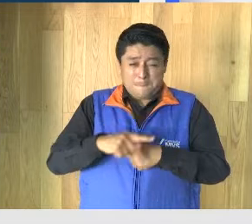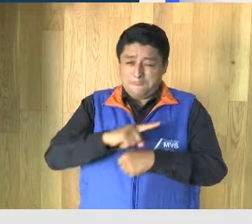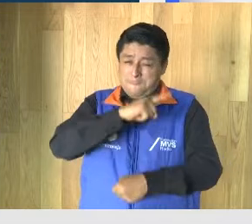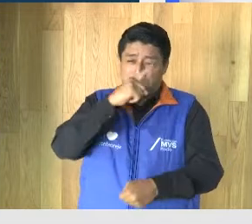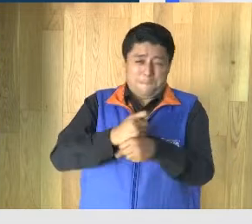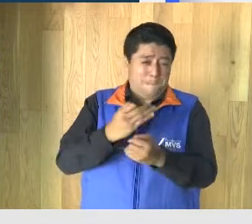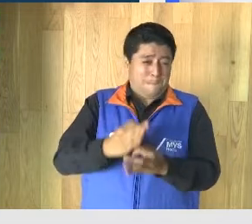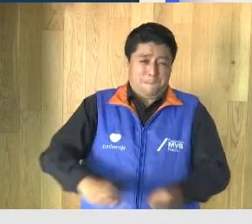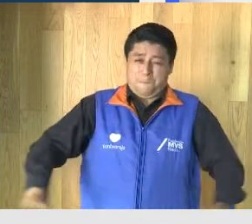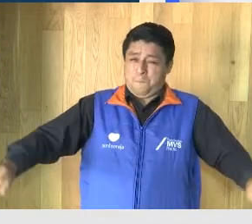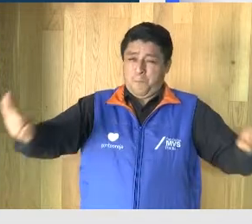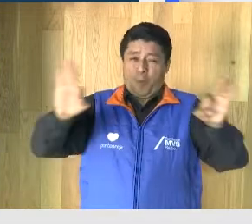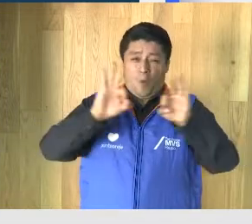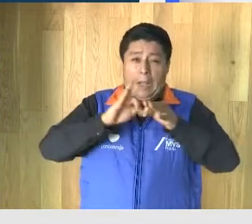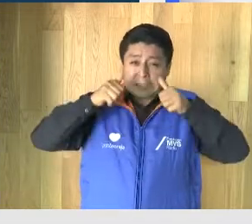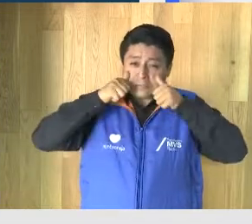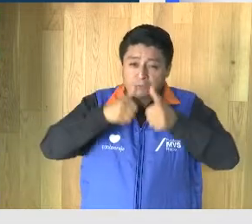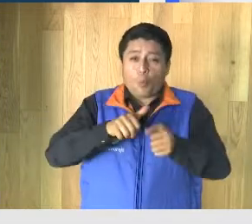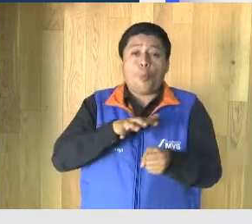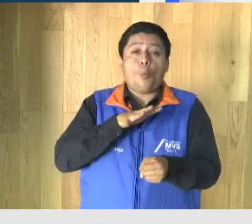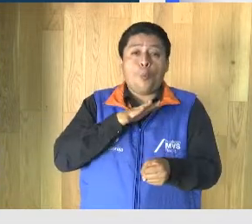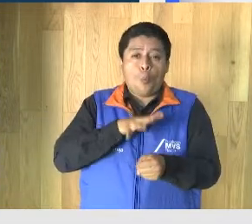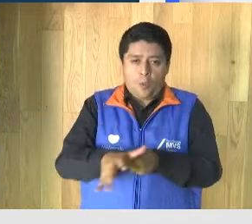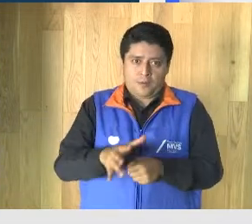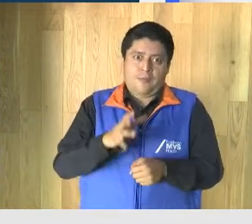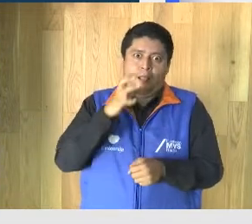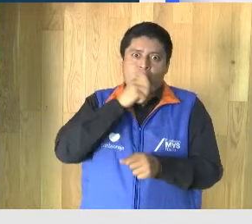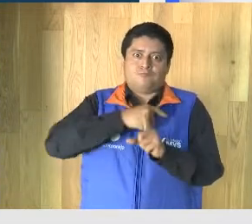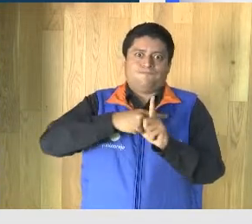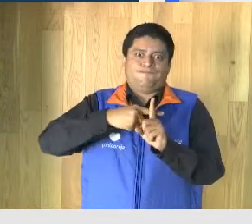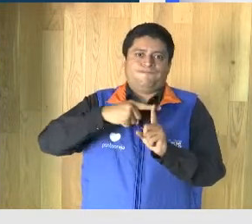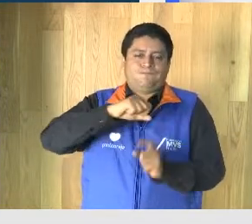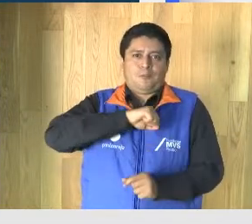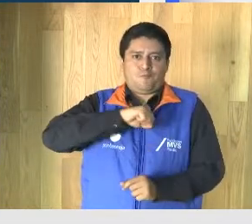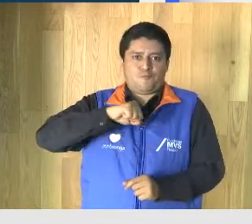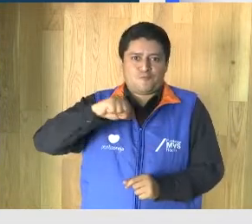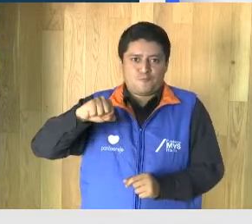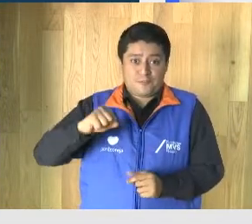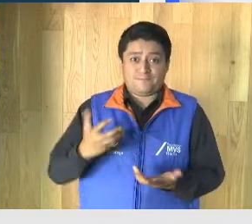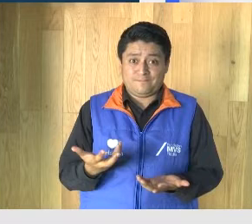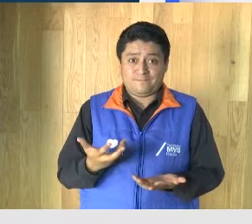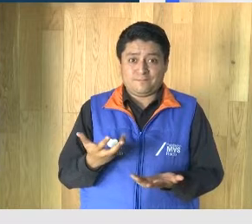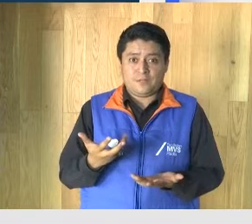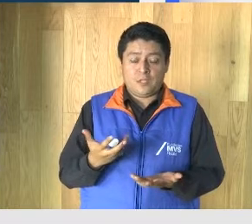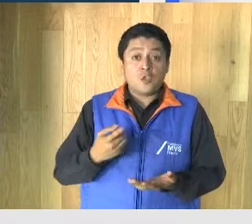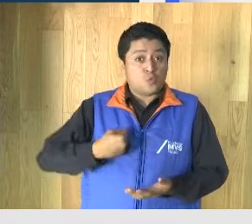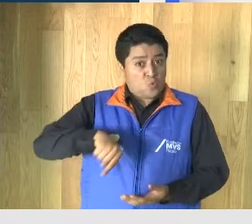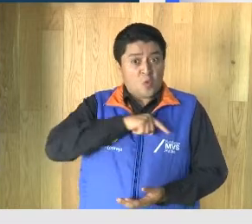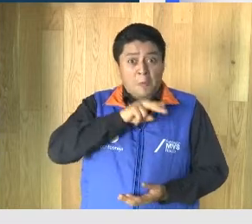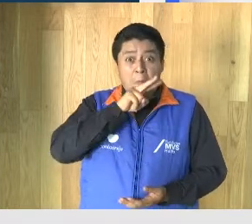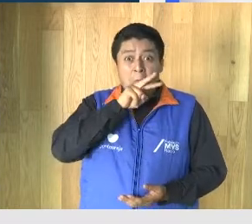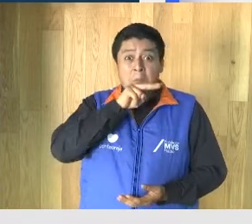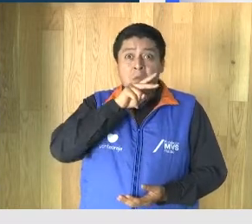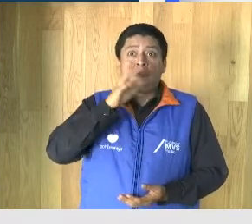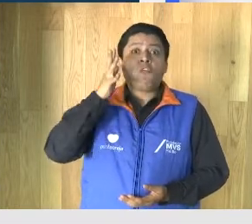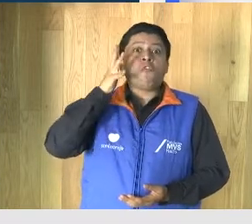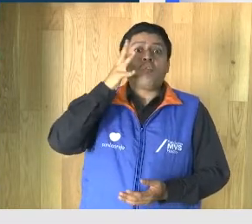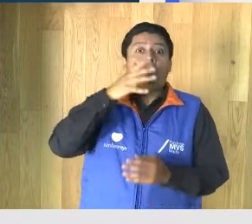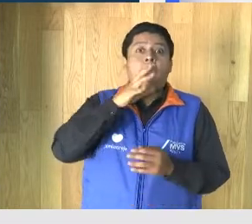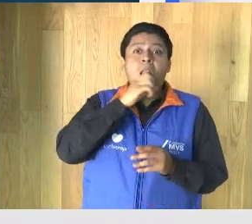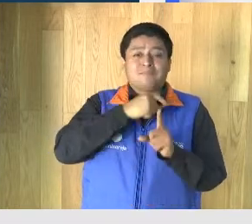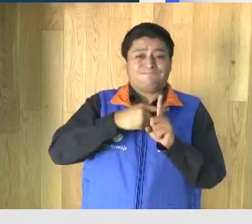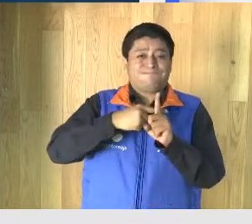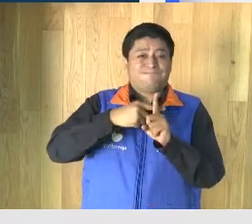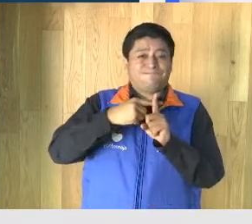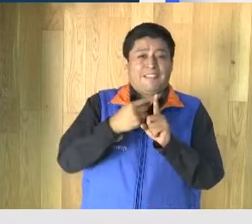Entonces, como veis, el escenario más pesimista nos lleva al 3,6 con las